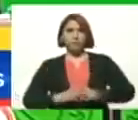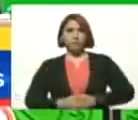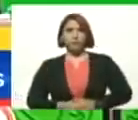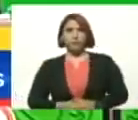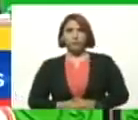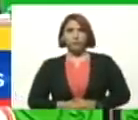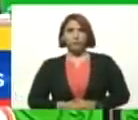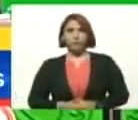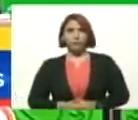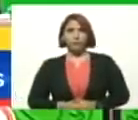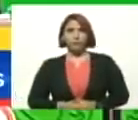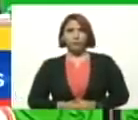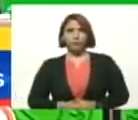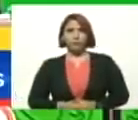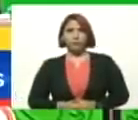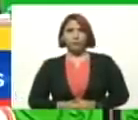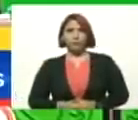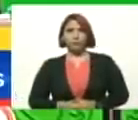de